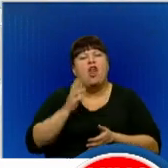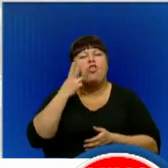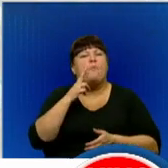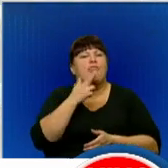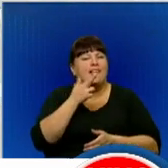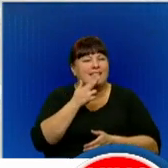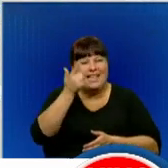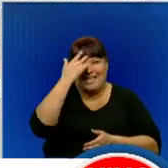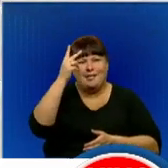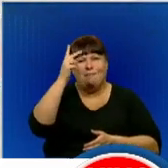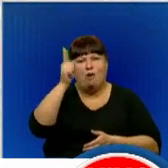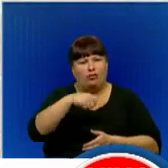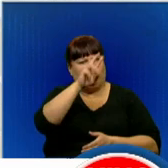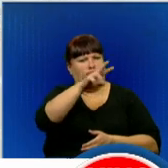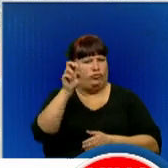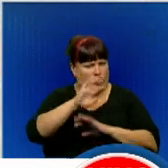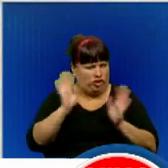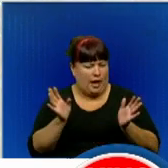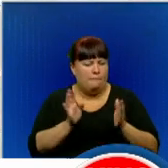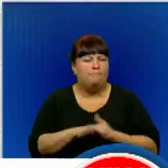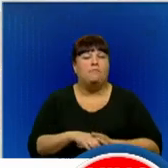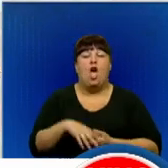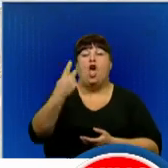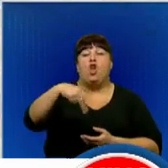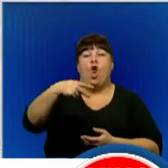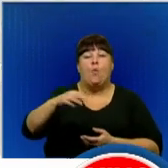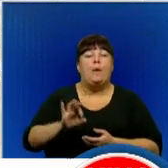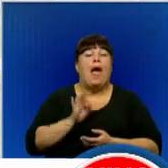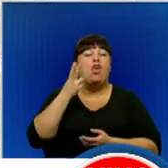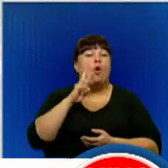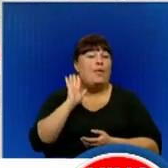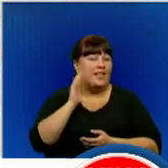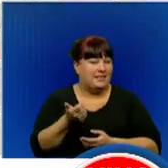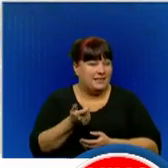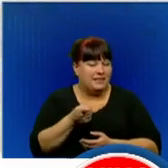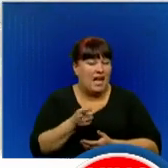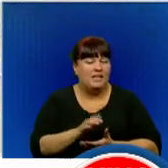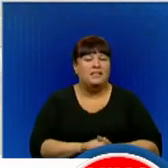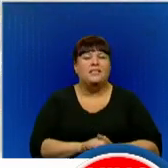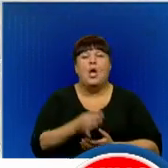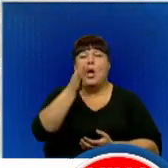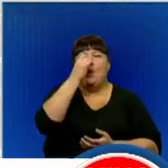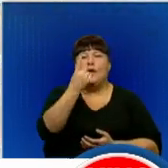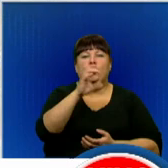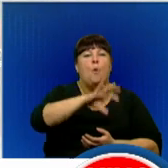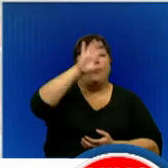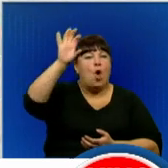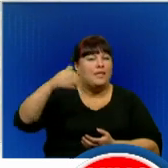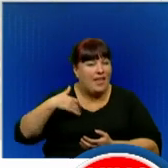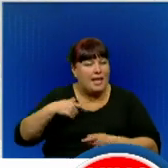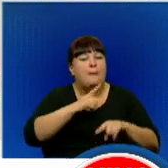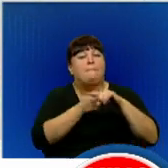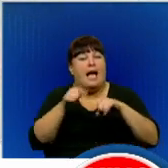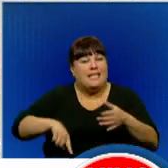ese 15% y en noviembre del 2016 21 provincias argentinas